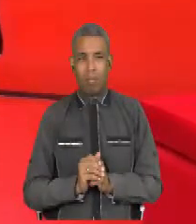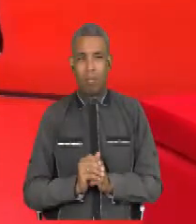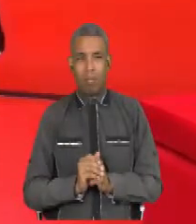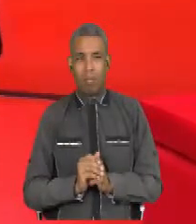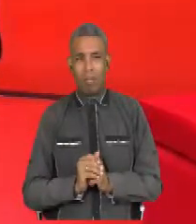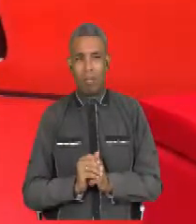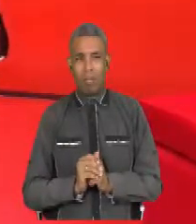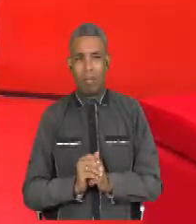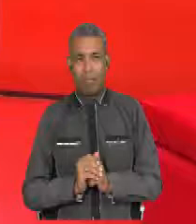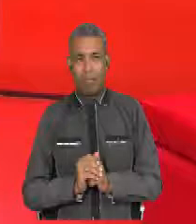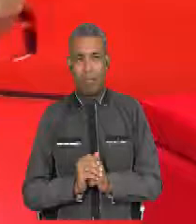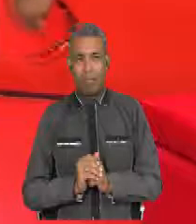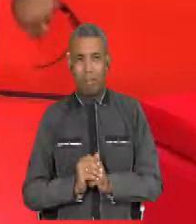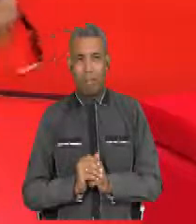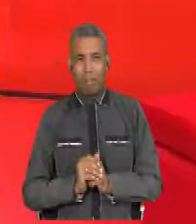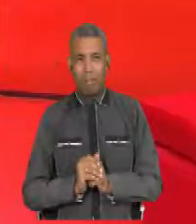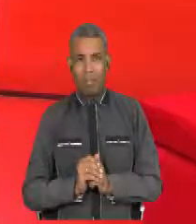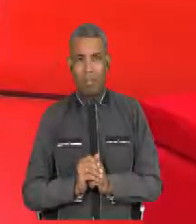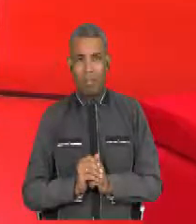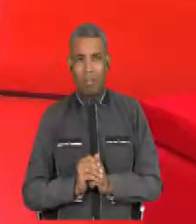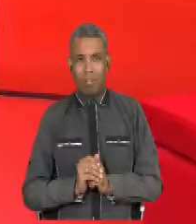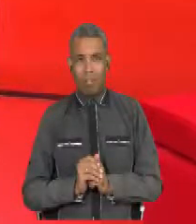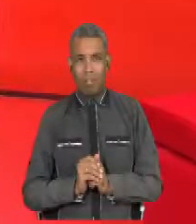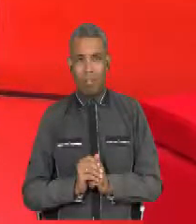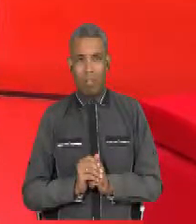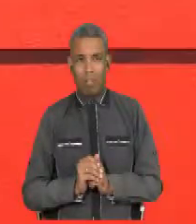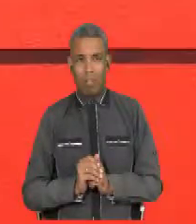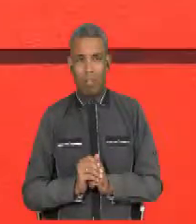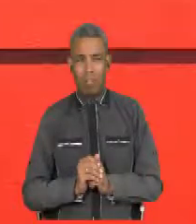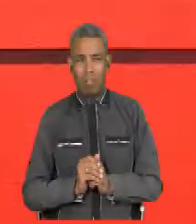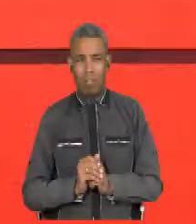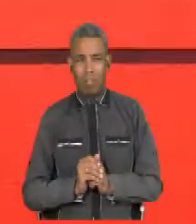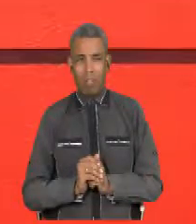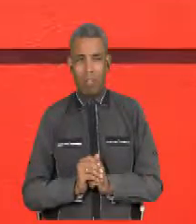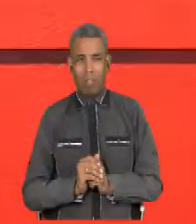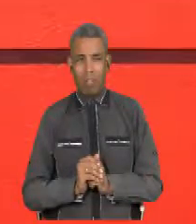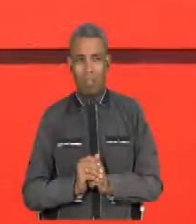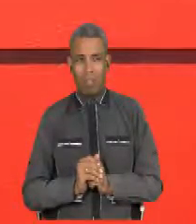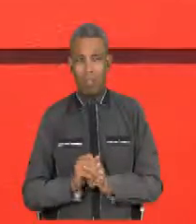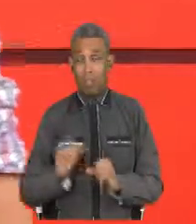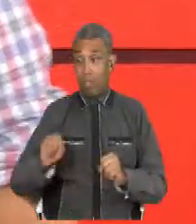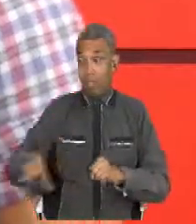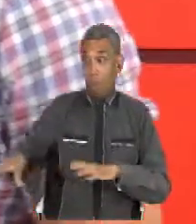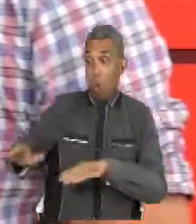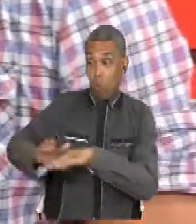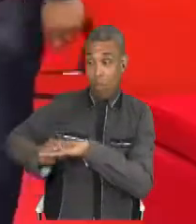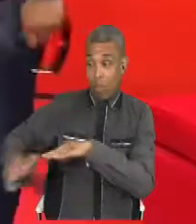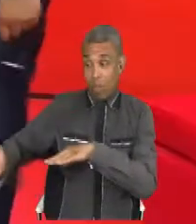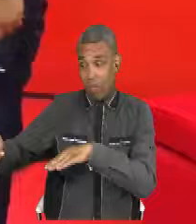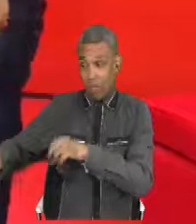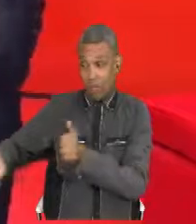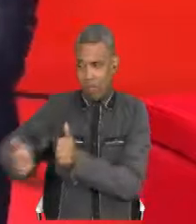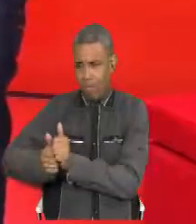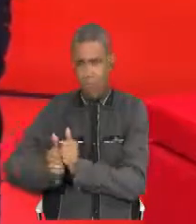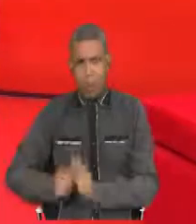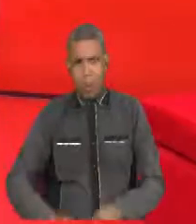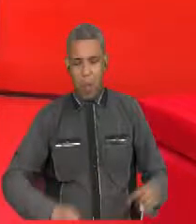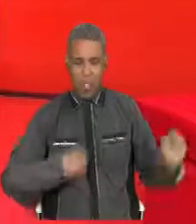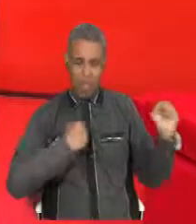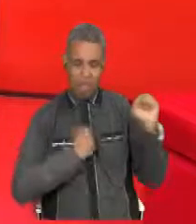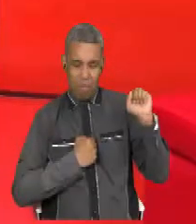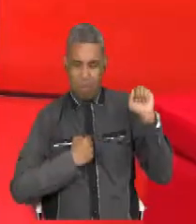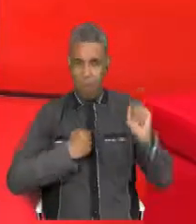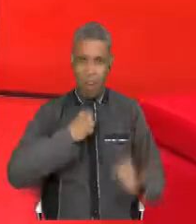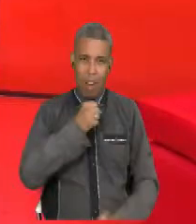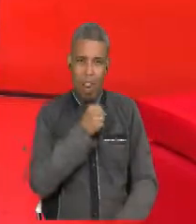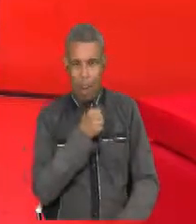que el patrón de la salsa esté allá cantando para ustedes. Y te voy a llevar a ti como invitado especial. Claro que sí, para bailar allá y también para cantar. Para que